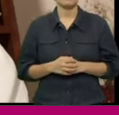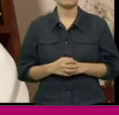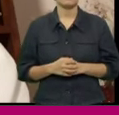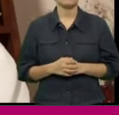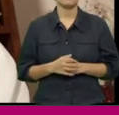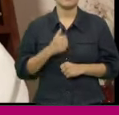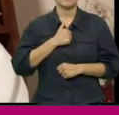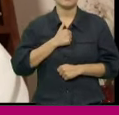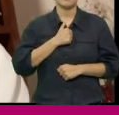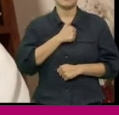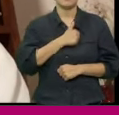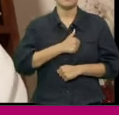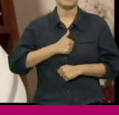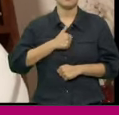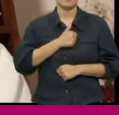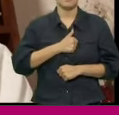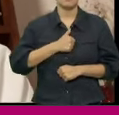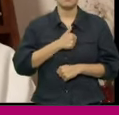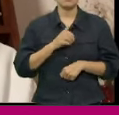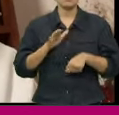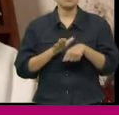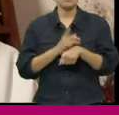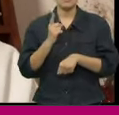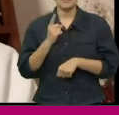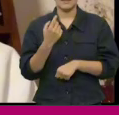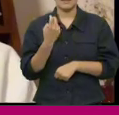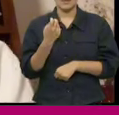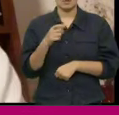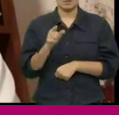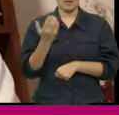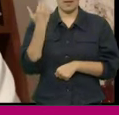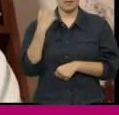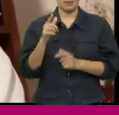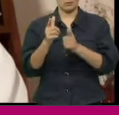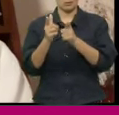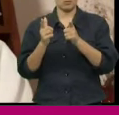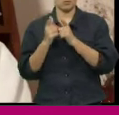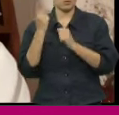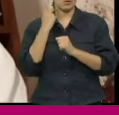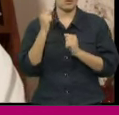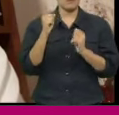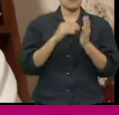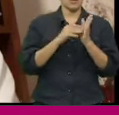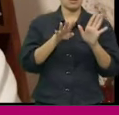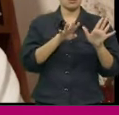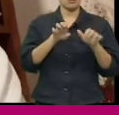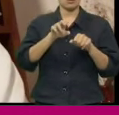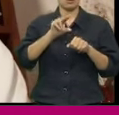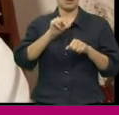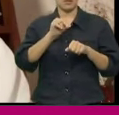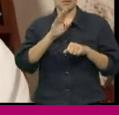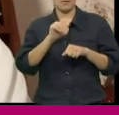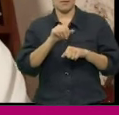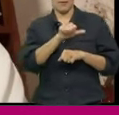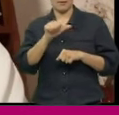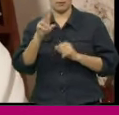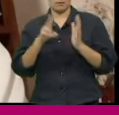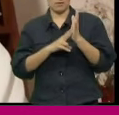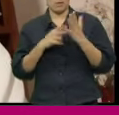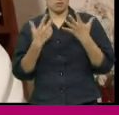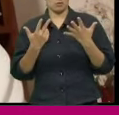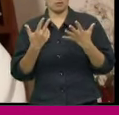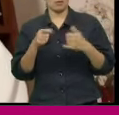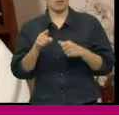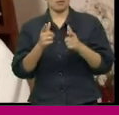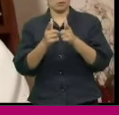una lástima, porque fue la opción electoral de izquierda más importante entre 1989 y 2008, y hoy